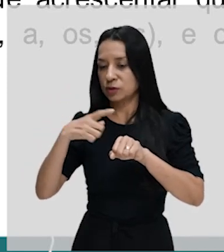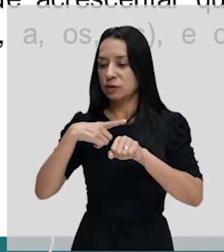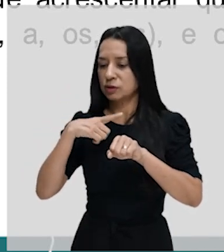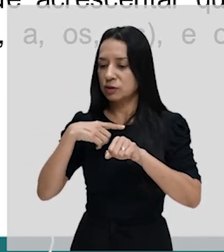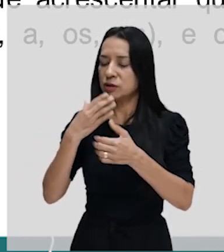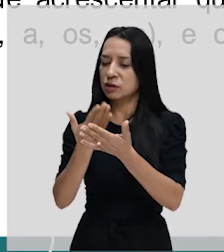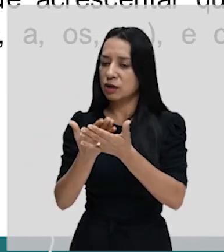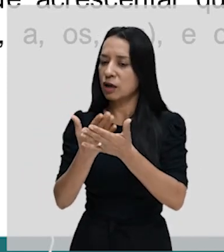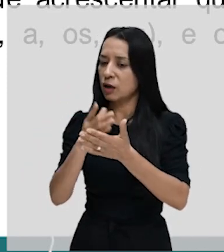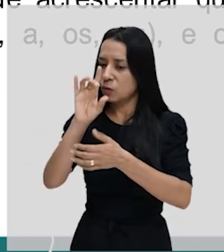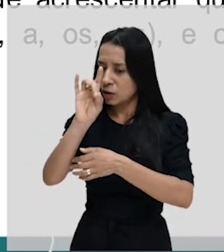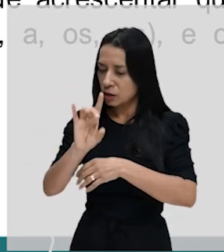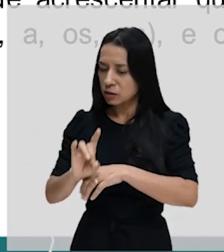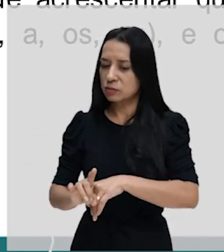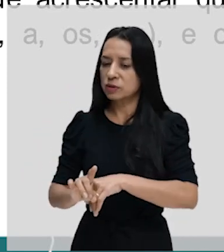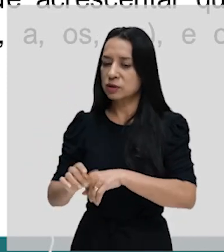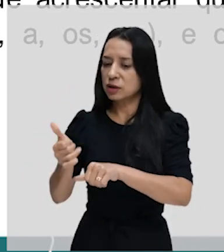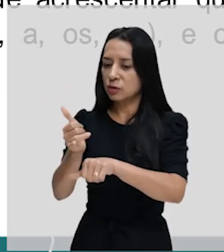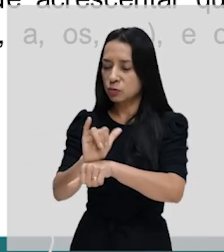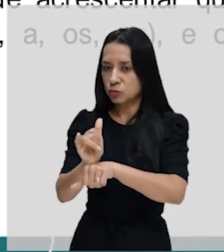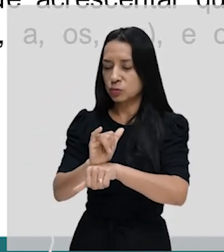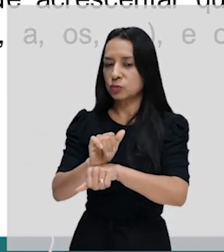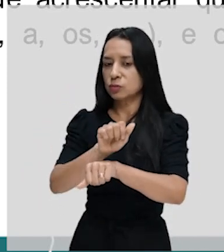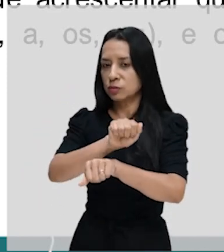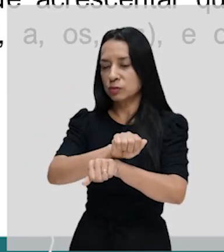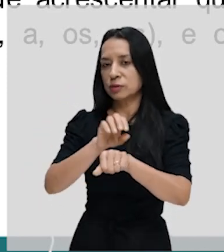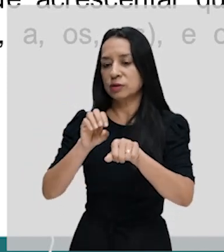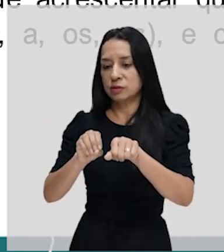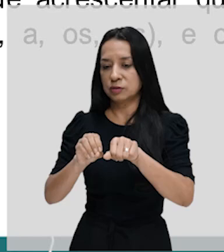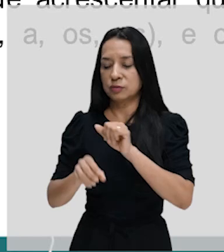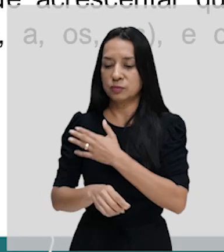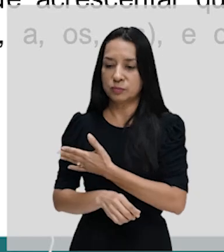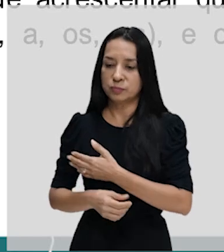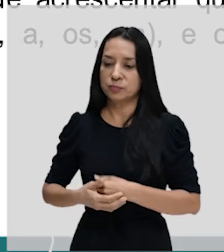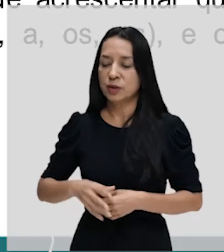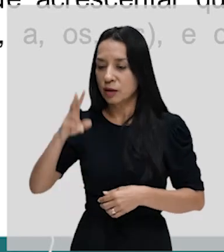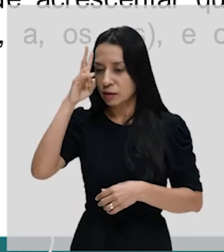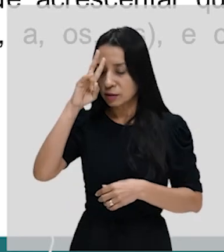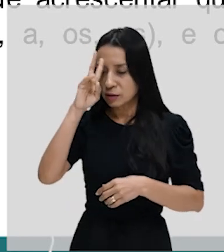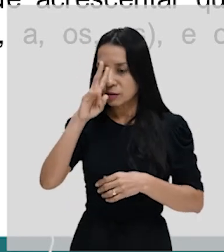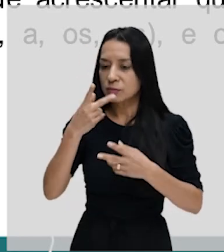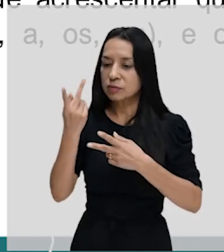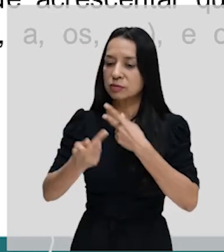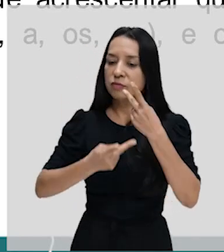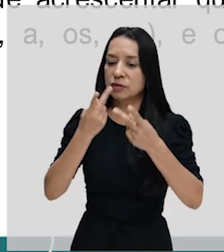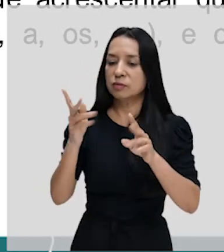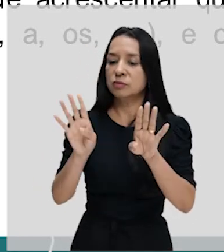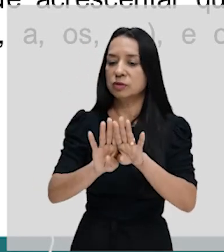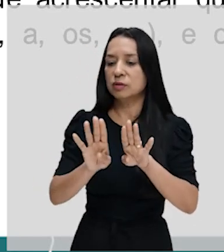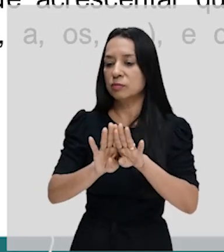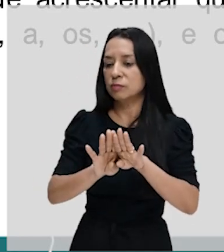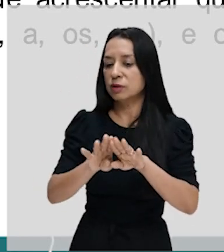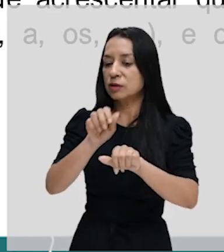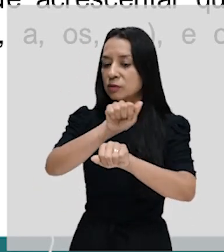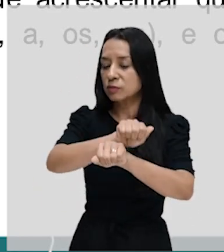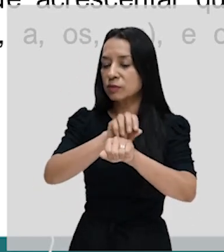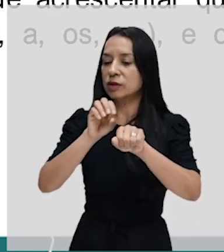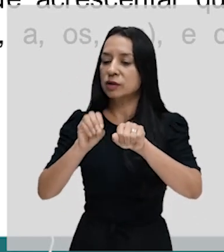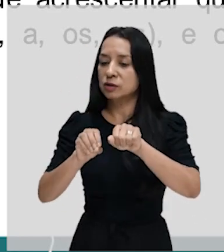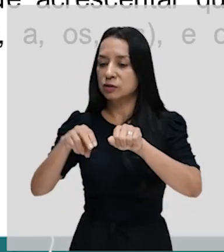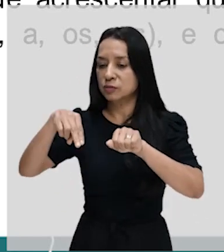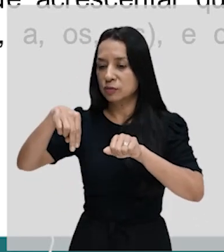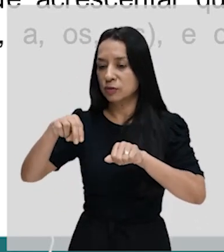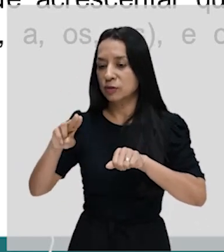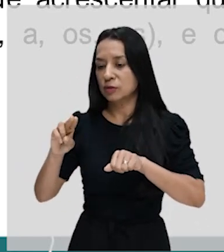los possessivos neutros del artículo neutro lo. Lembra que nós falamos também do artigo